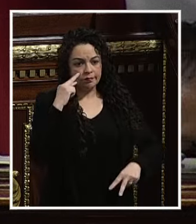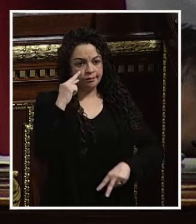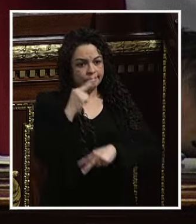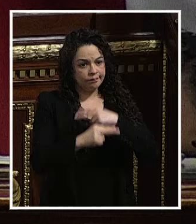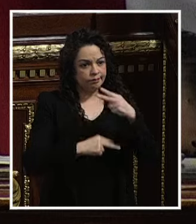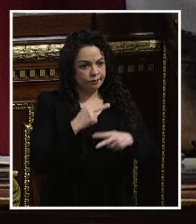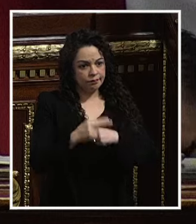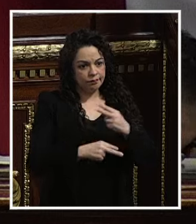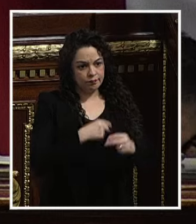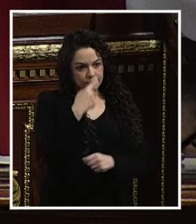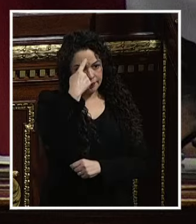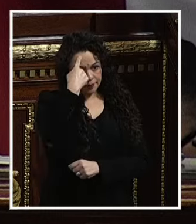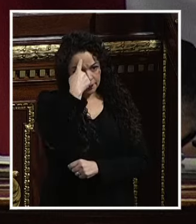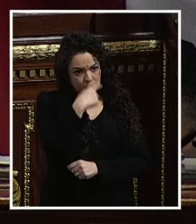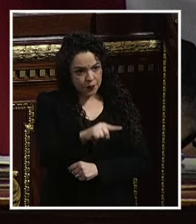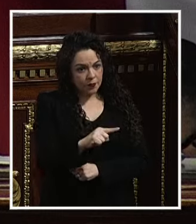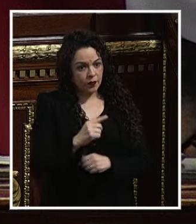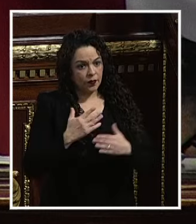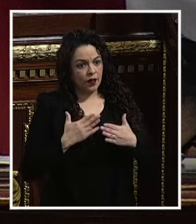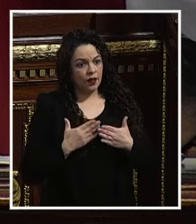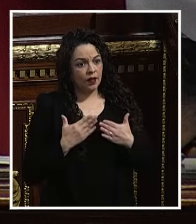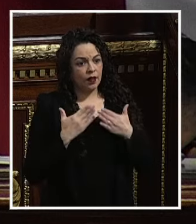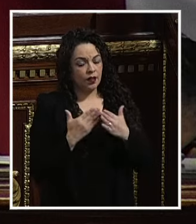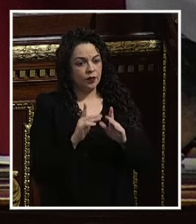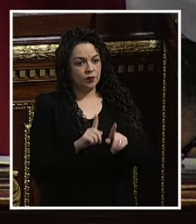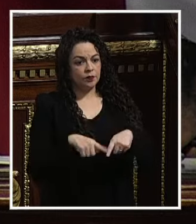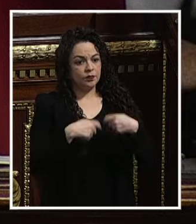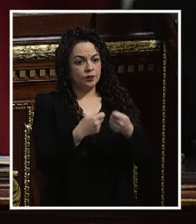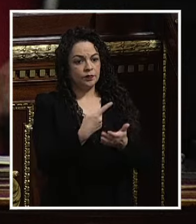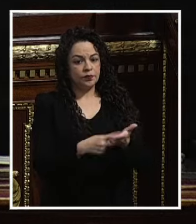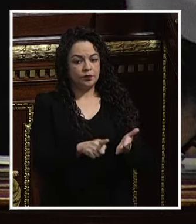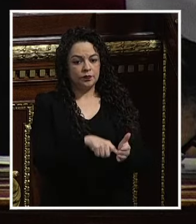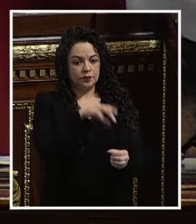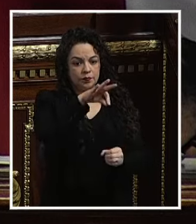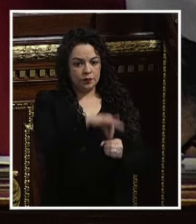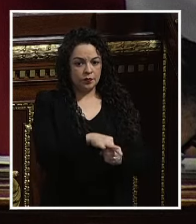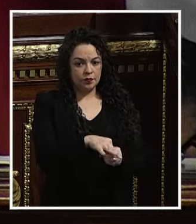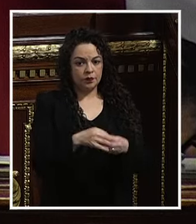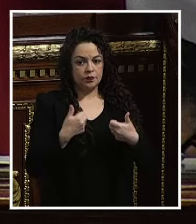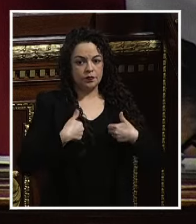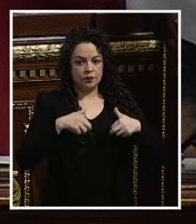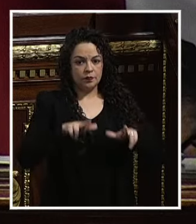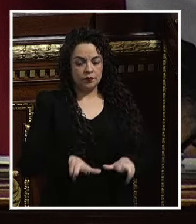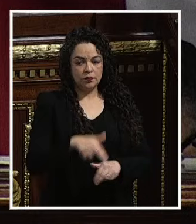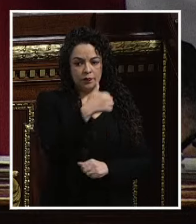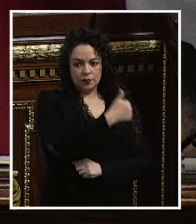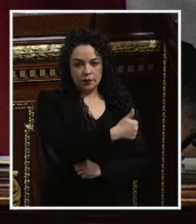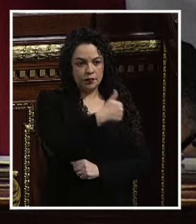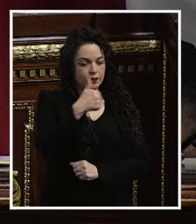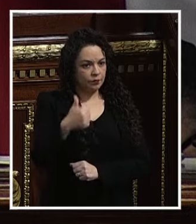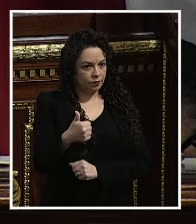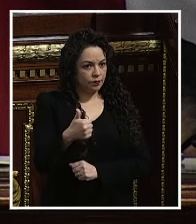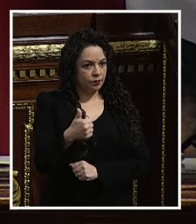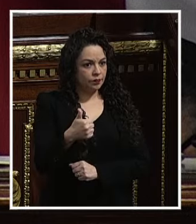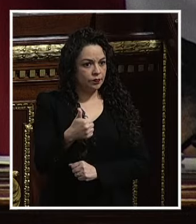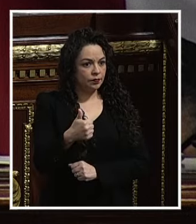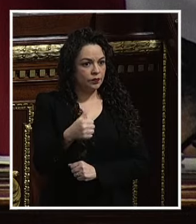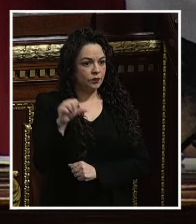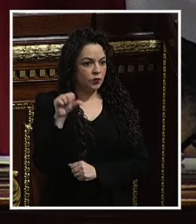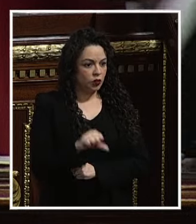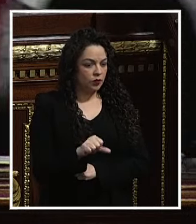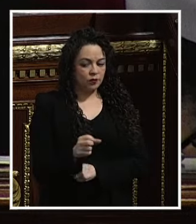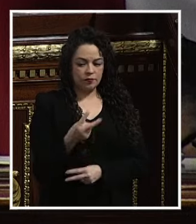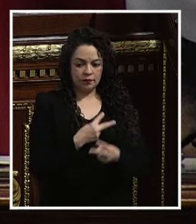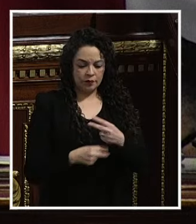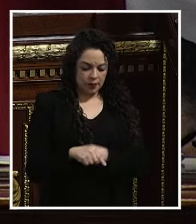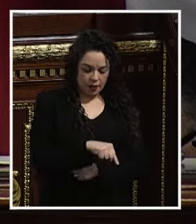su confianza en los 66 representantes populares que nos hemos dado cita en este